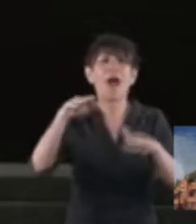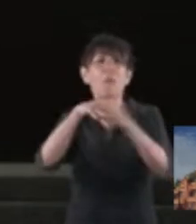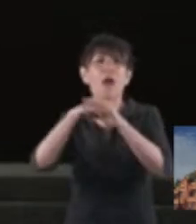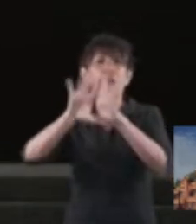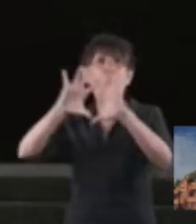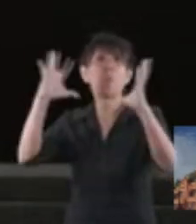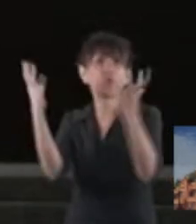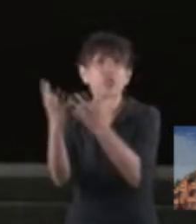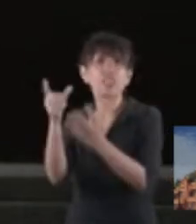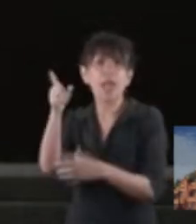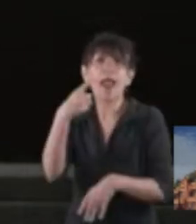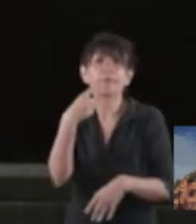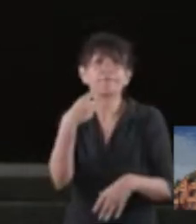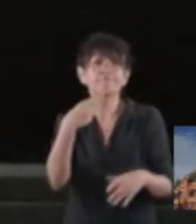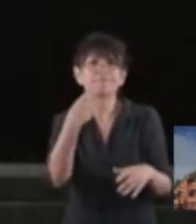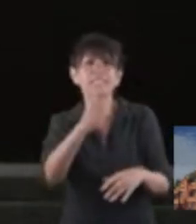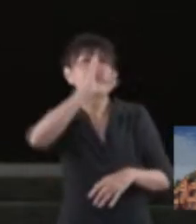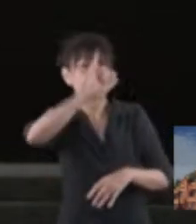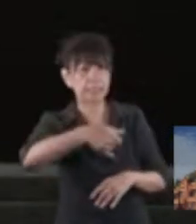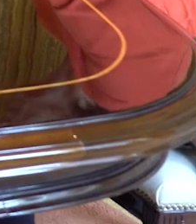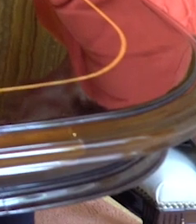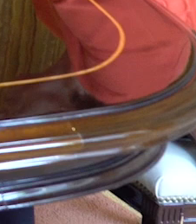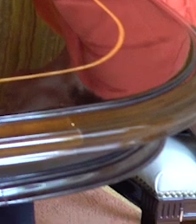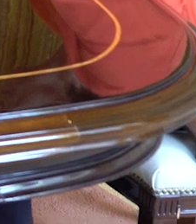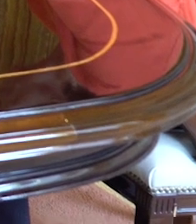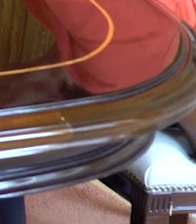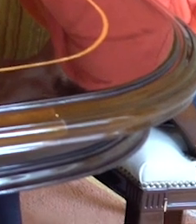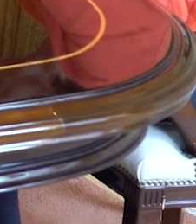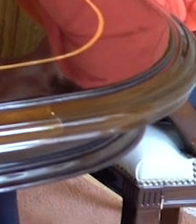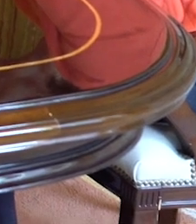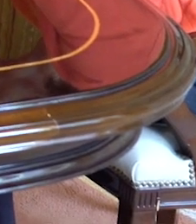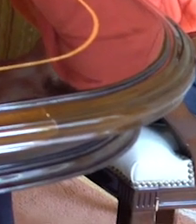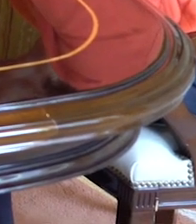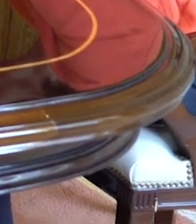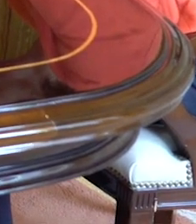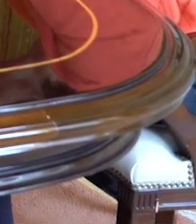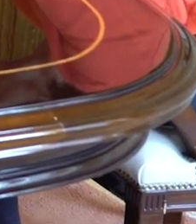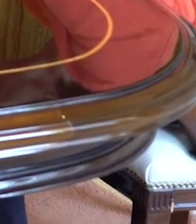Mundial pueda llegar a aceptar nuestro plan estratégico en el 2023